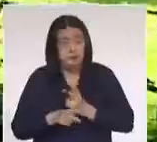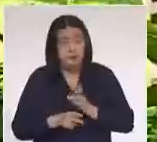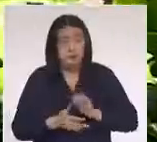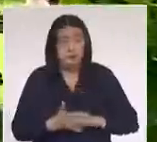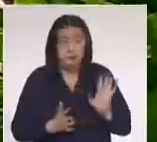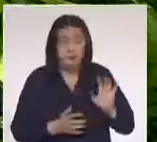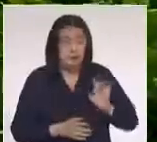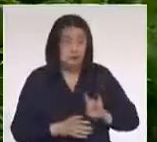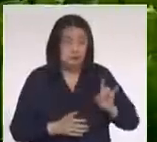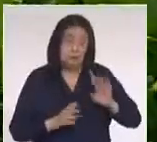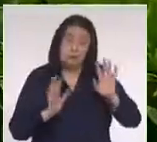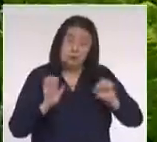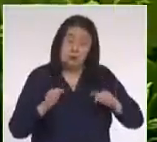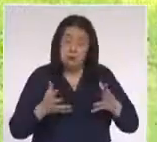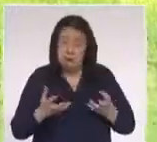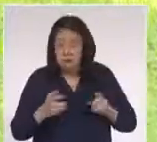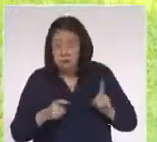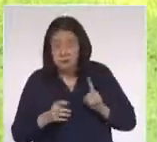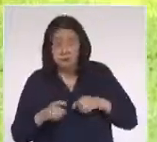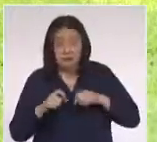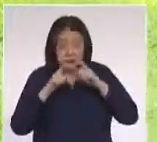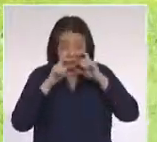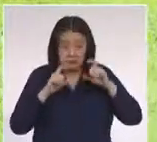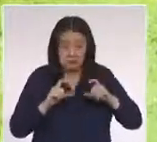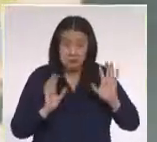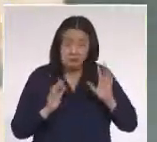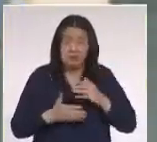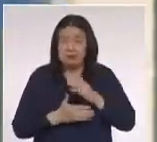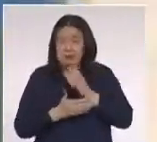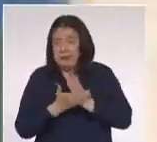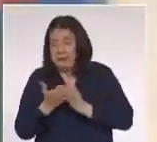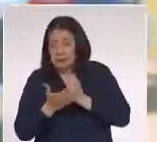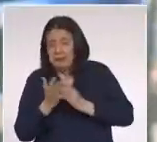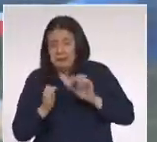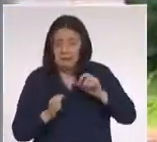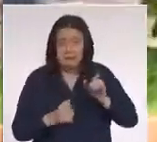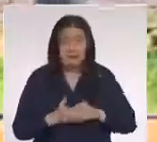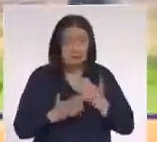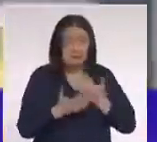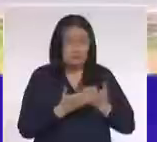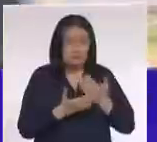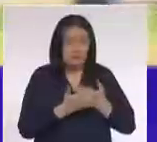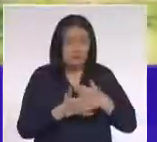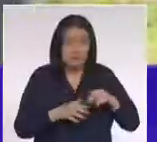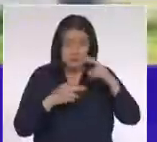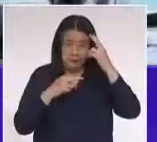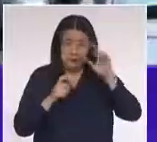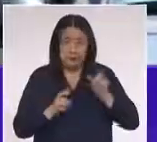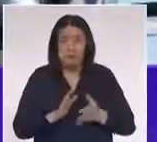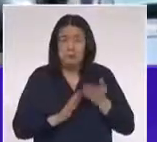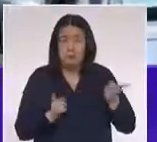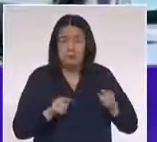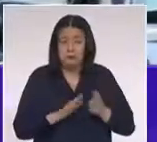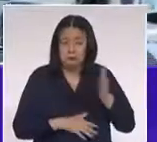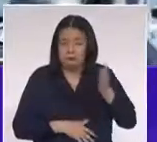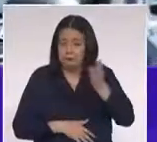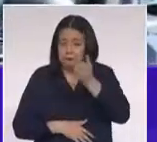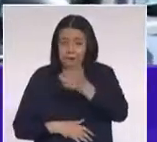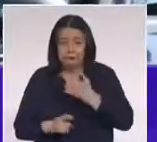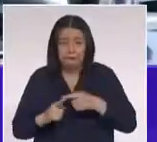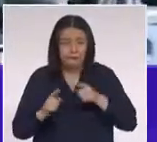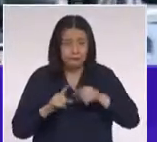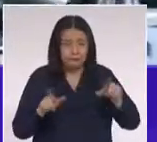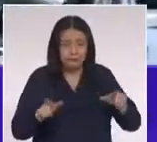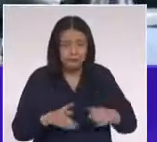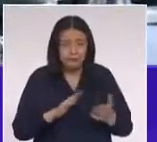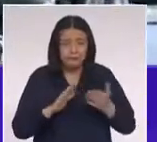de mascarillas en espacios abiertos se acata de manera parcial en Lima. Así lo comprobó Latina Noticias en un recorrido que realizó por diferentes